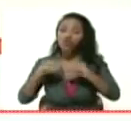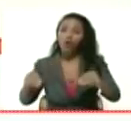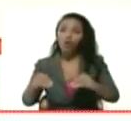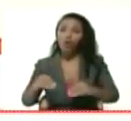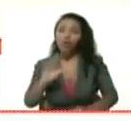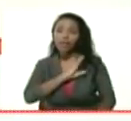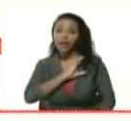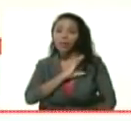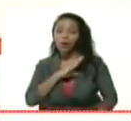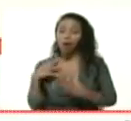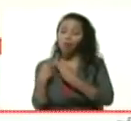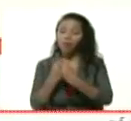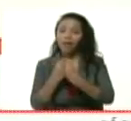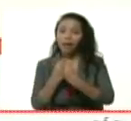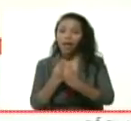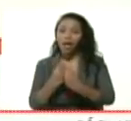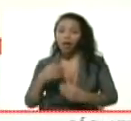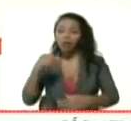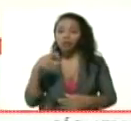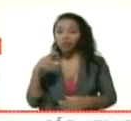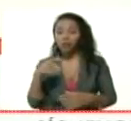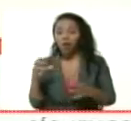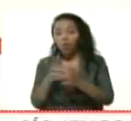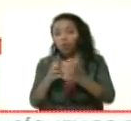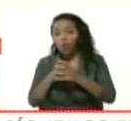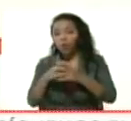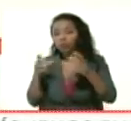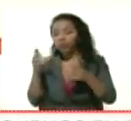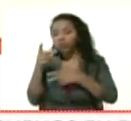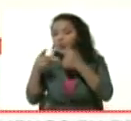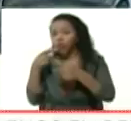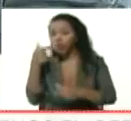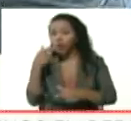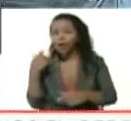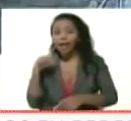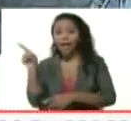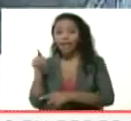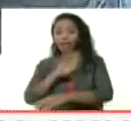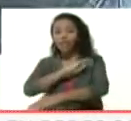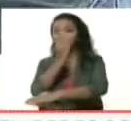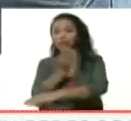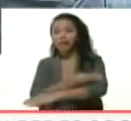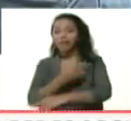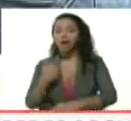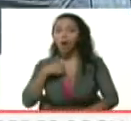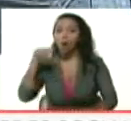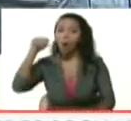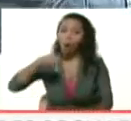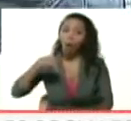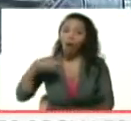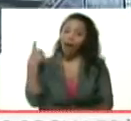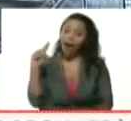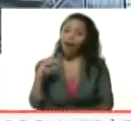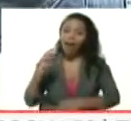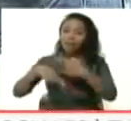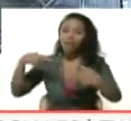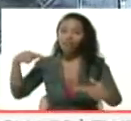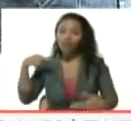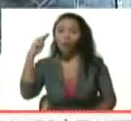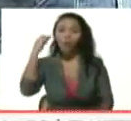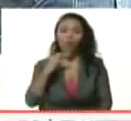que acompañar. El Partido Socialista Unido de Venezuela es una fortaleza que hoy tiene la revolución